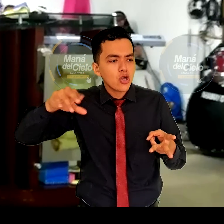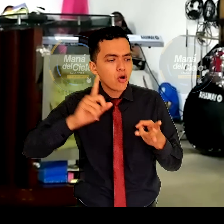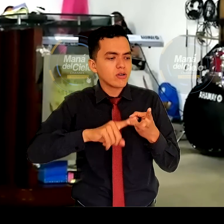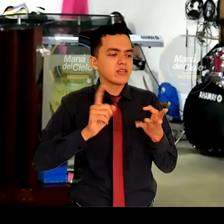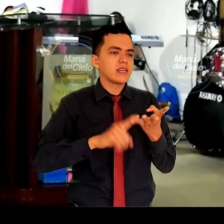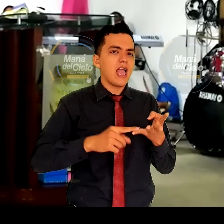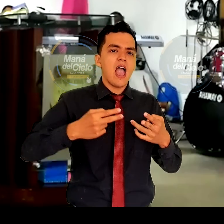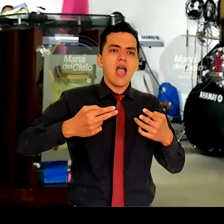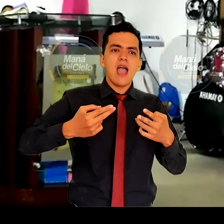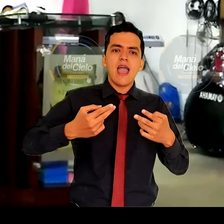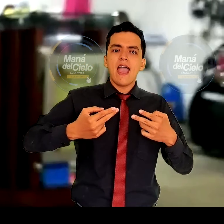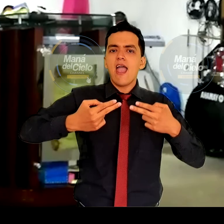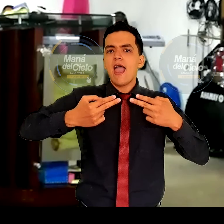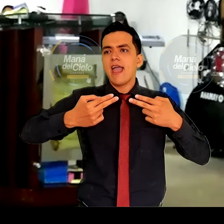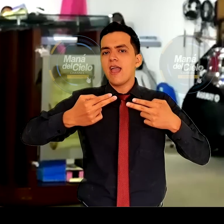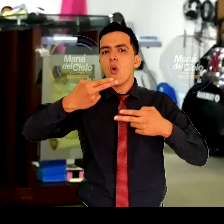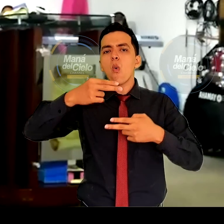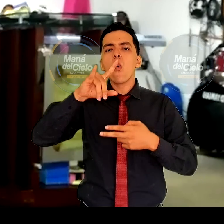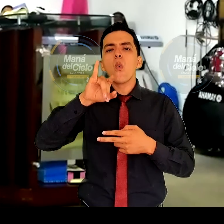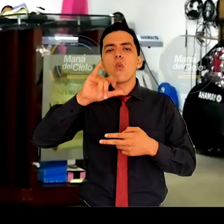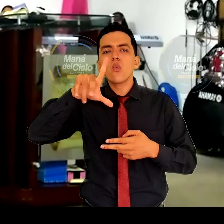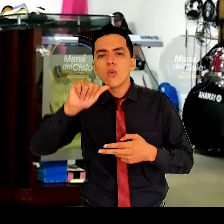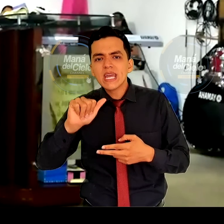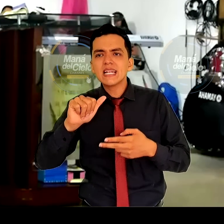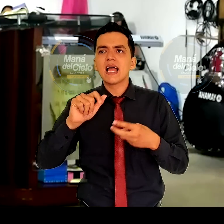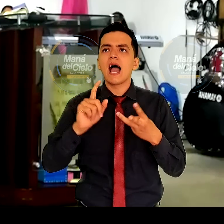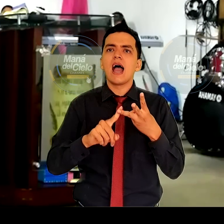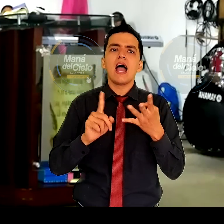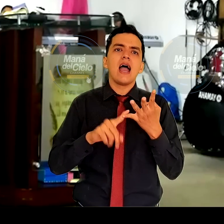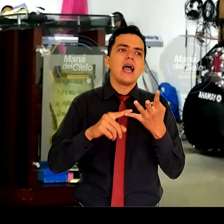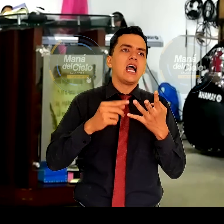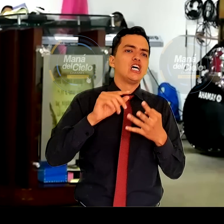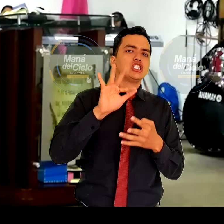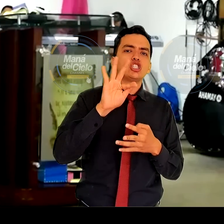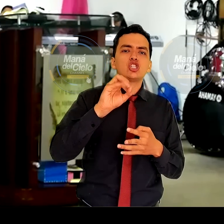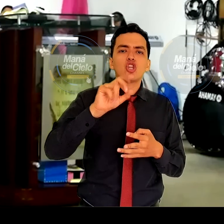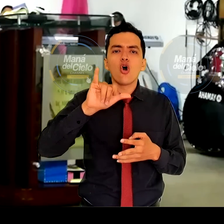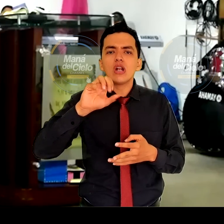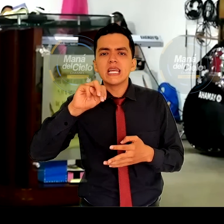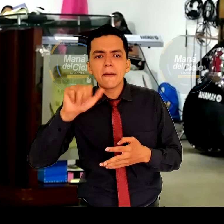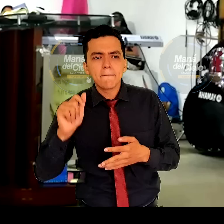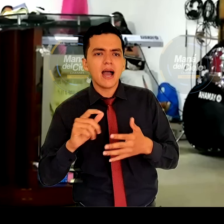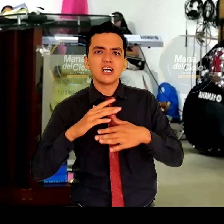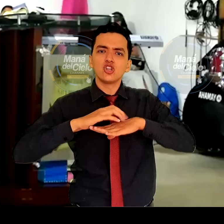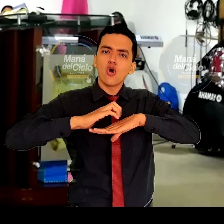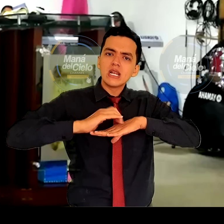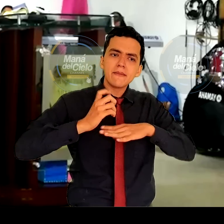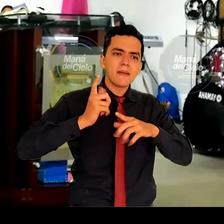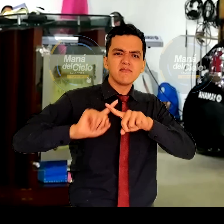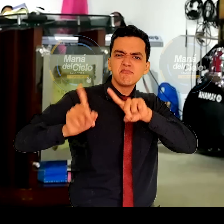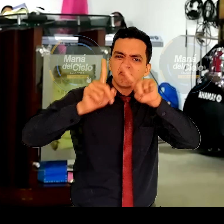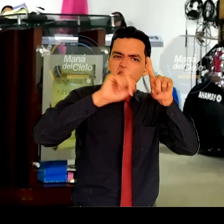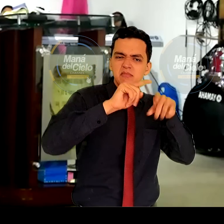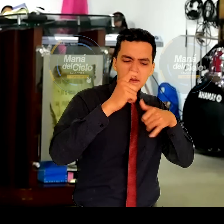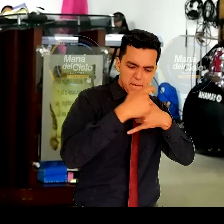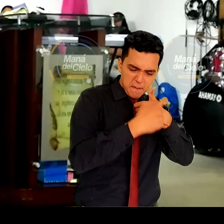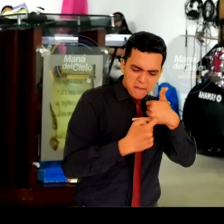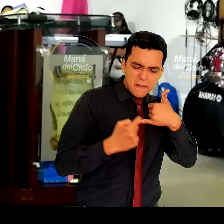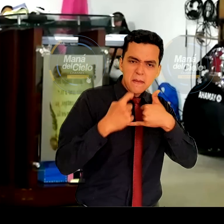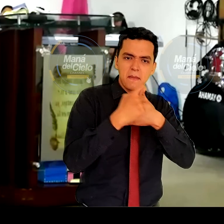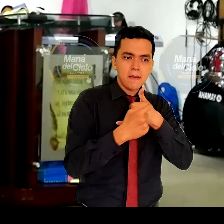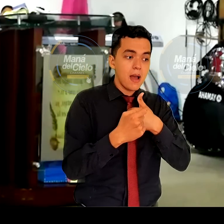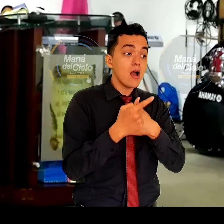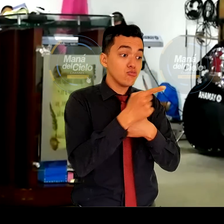y nos vamos para el Huila, nos vamos para el Tolima, y nos vamos para todo el país. Señor, tú vas a mandar bendición, porque yo no me quiero casar con un